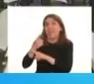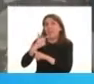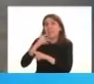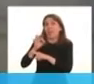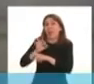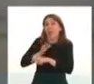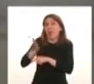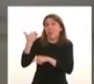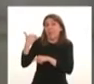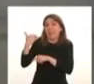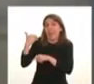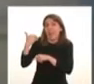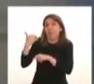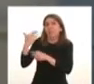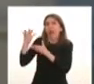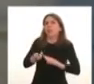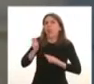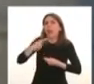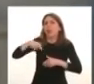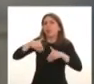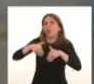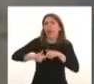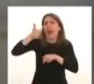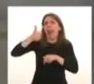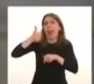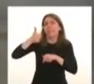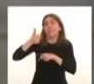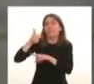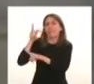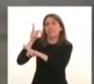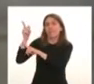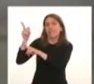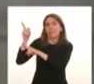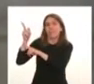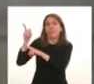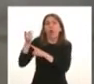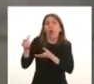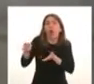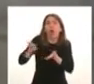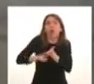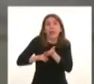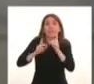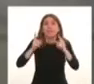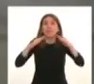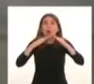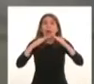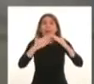ganáramos las elecciones. Y volvamos a poner en la Casa de Gobierno